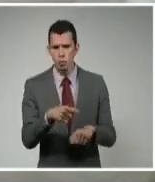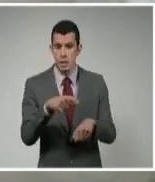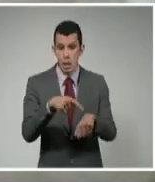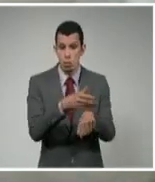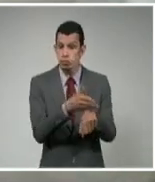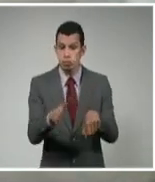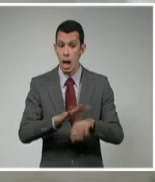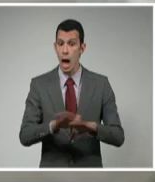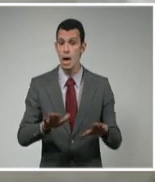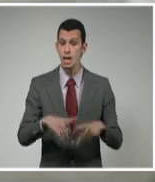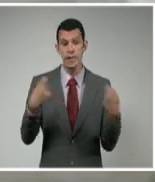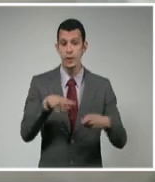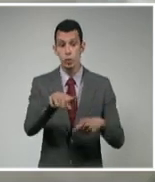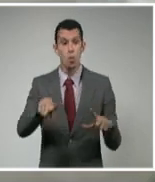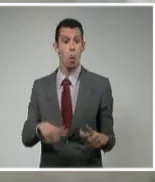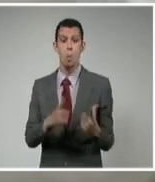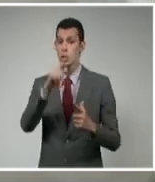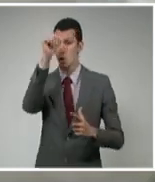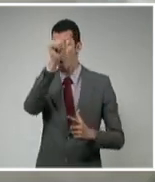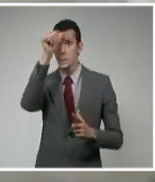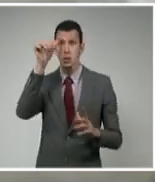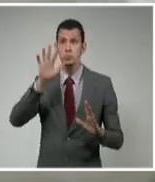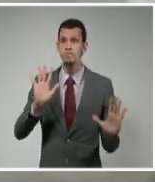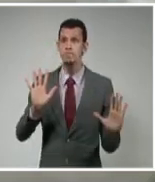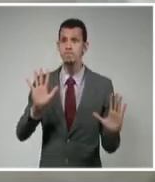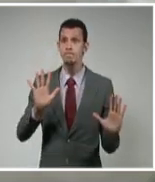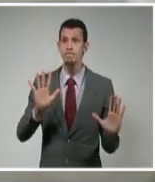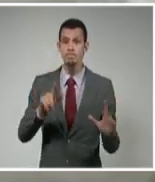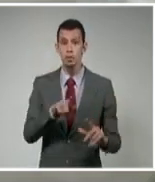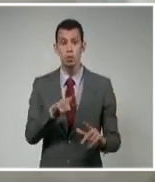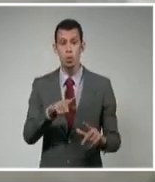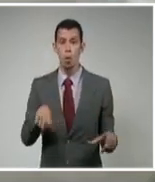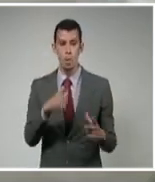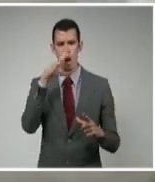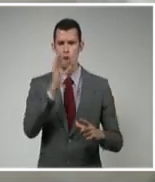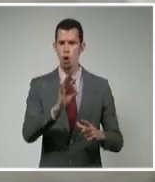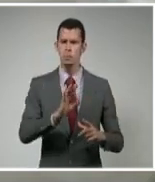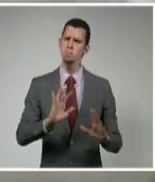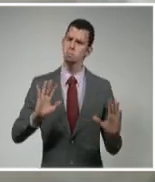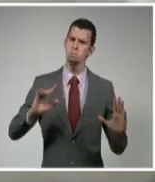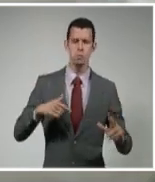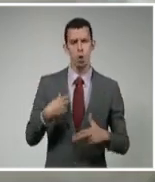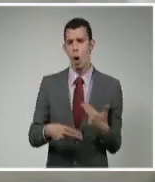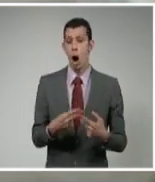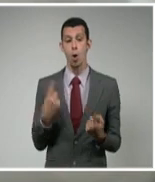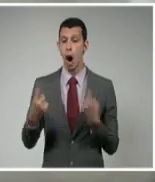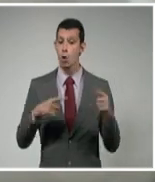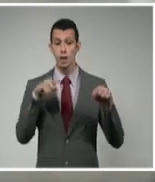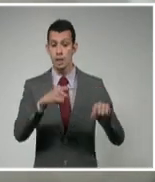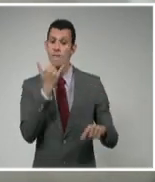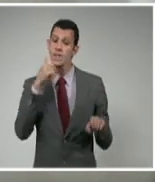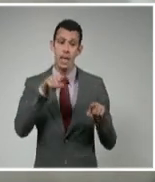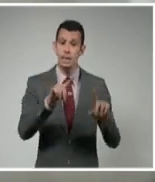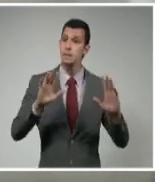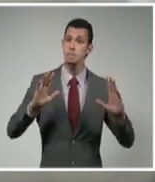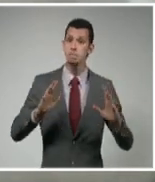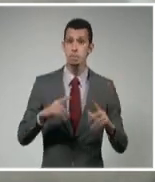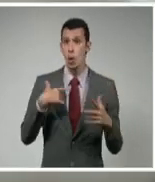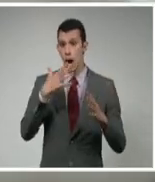más. Si tú no haces trabajo, voy a tener que tomar medidas, eso ahí,